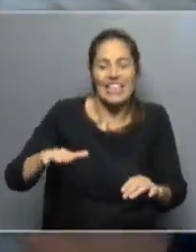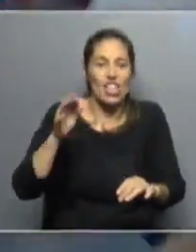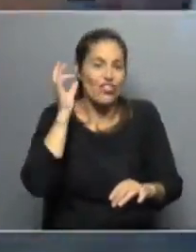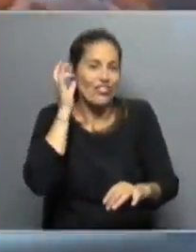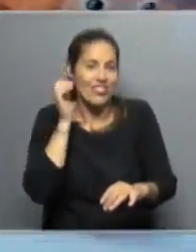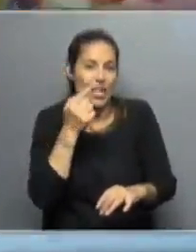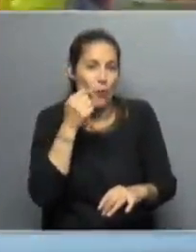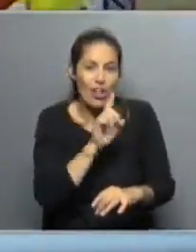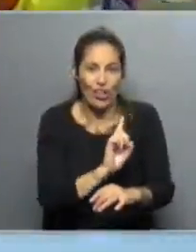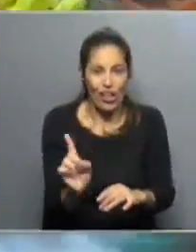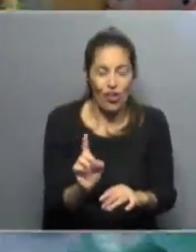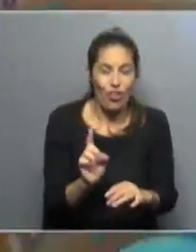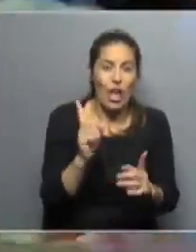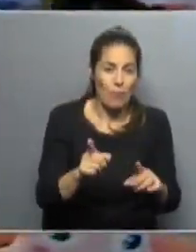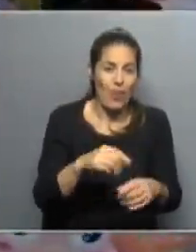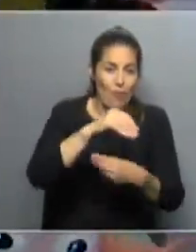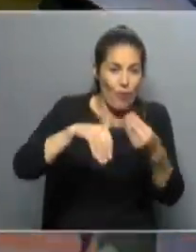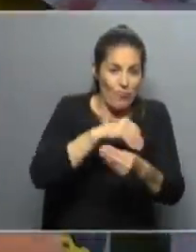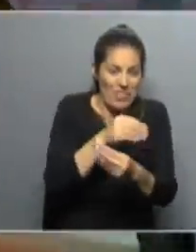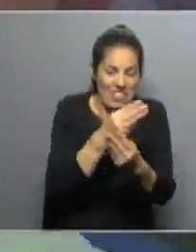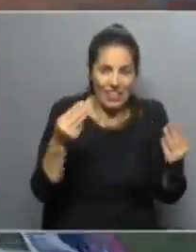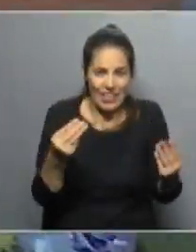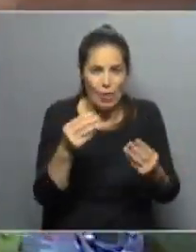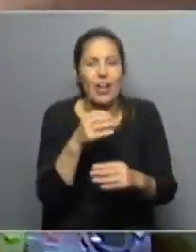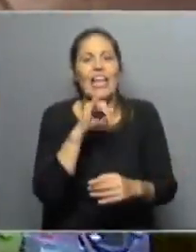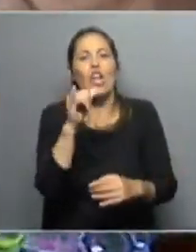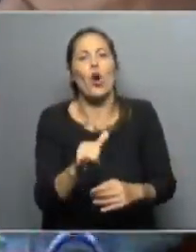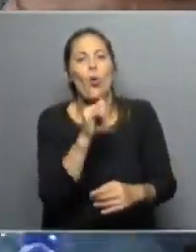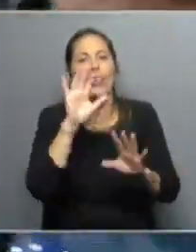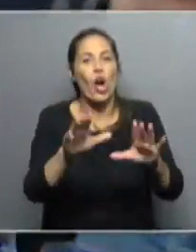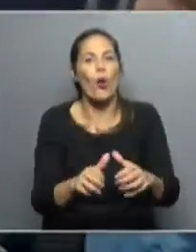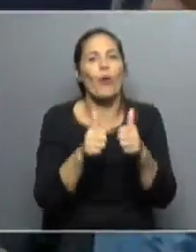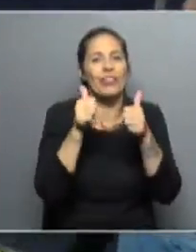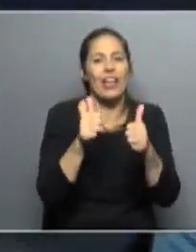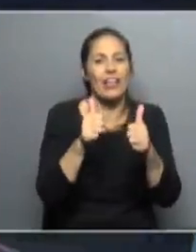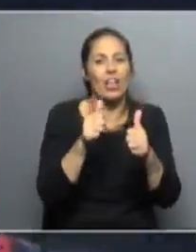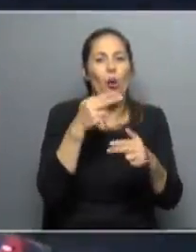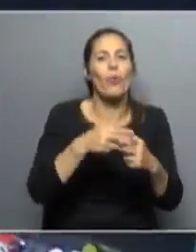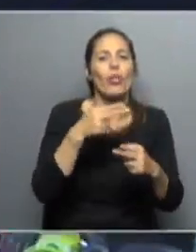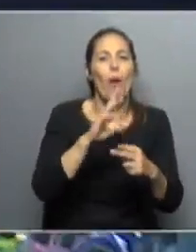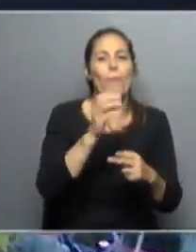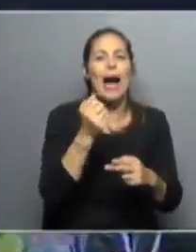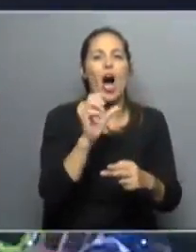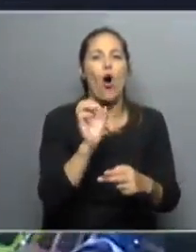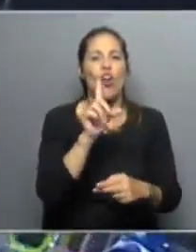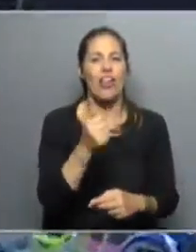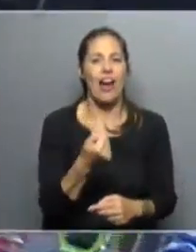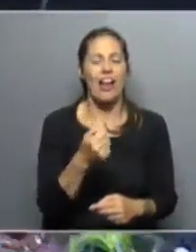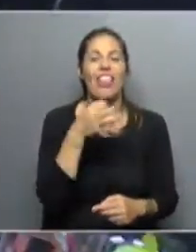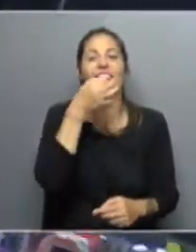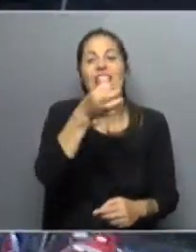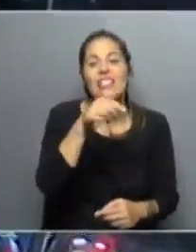niñas. Pero bueno, vamos a ver qué nos cuentan ellas. ¿Cómo están? ¿Todo bien? ¿Cómo es tu nombre? Paola.